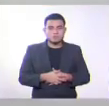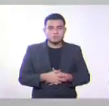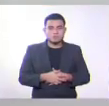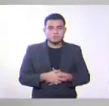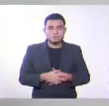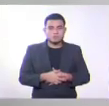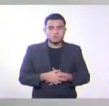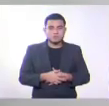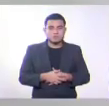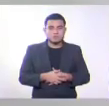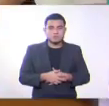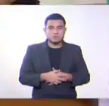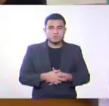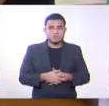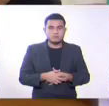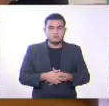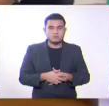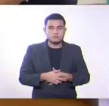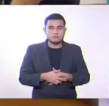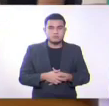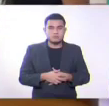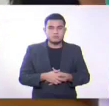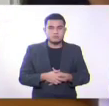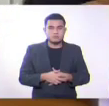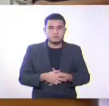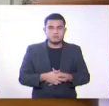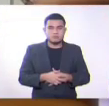Y trazamos aquí.